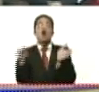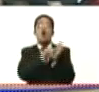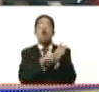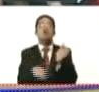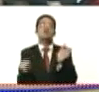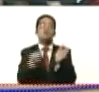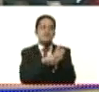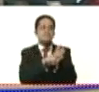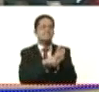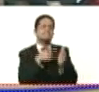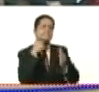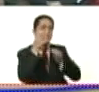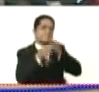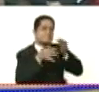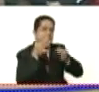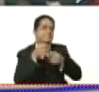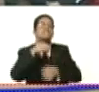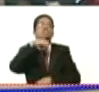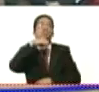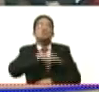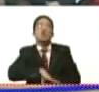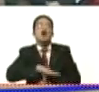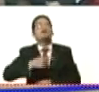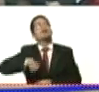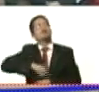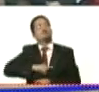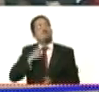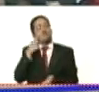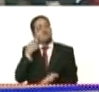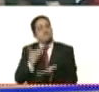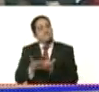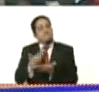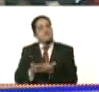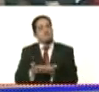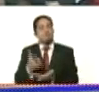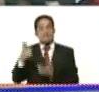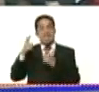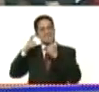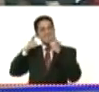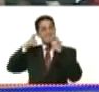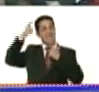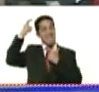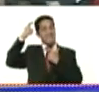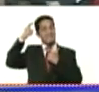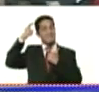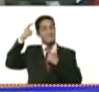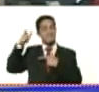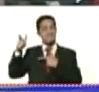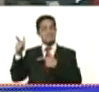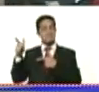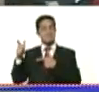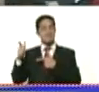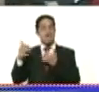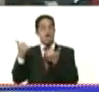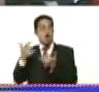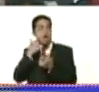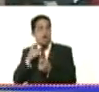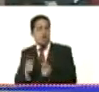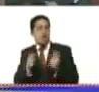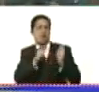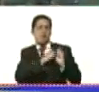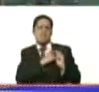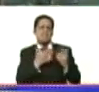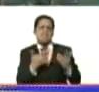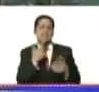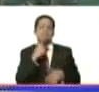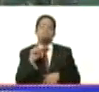la historia única que hemos vivido. Fue el comandante Chávez, al llegar a la presidencia, lo primero que hizo fue